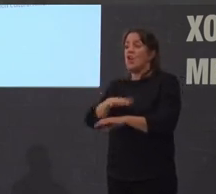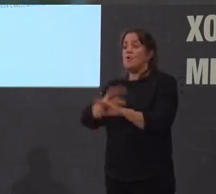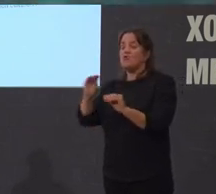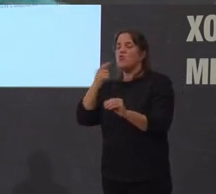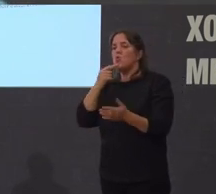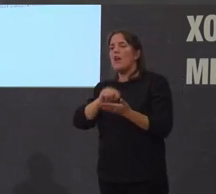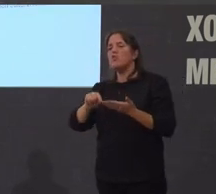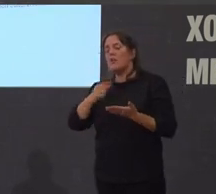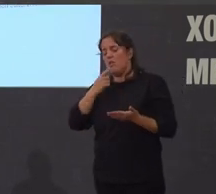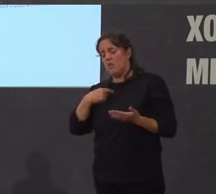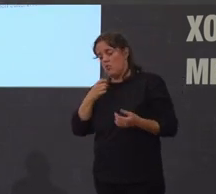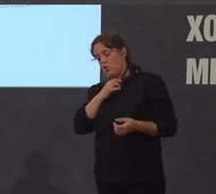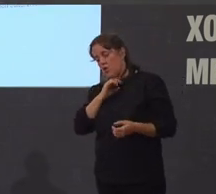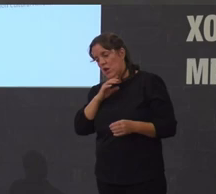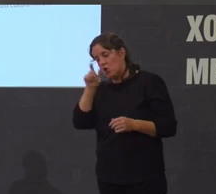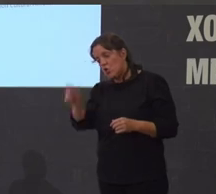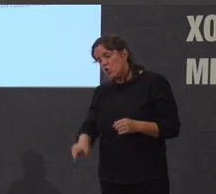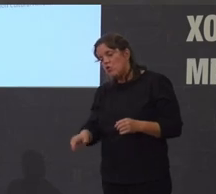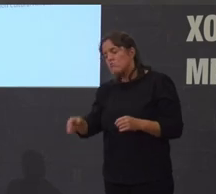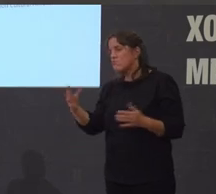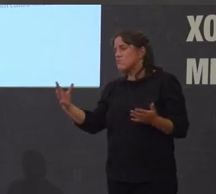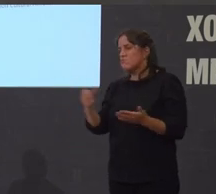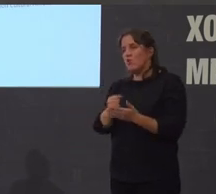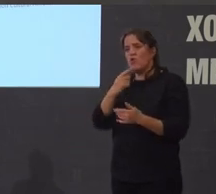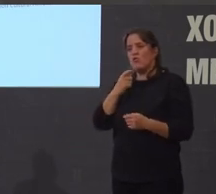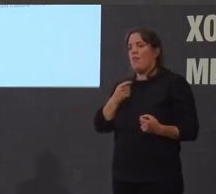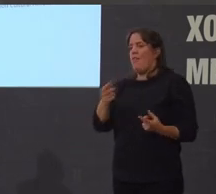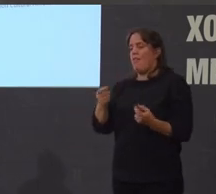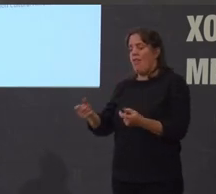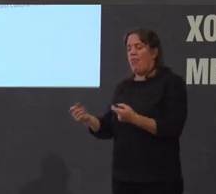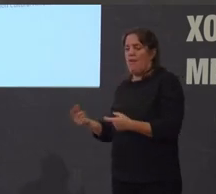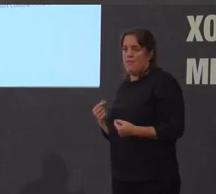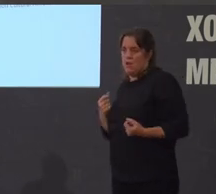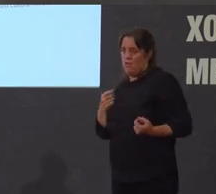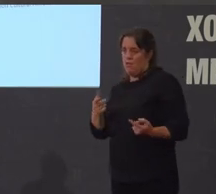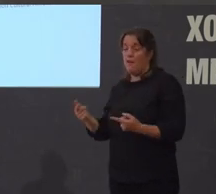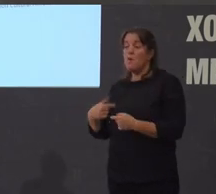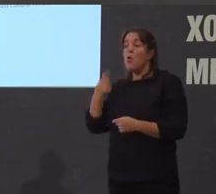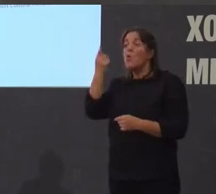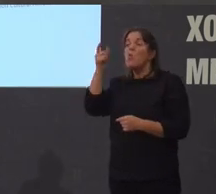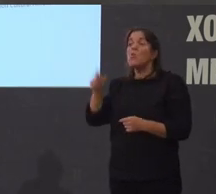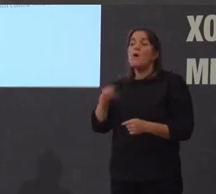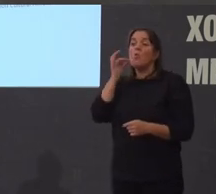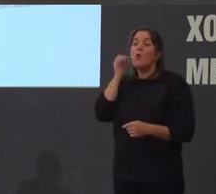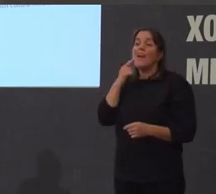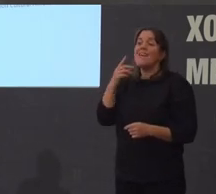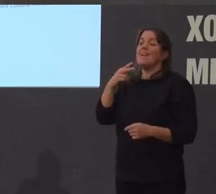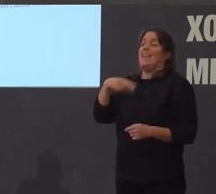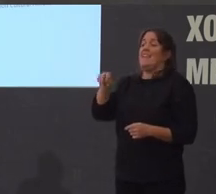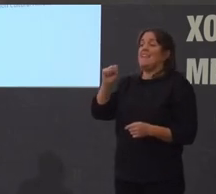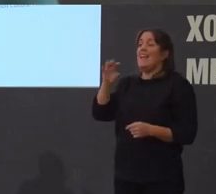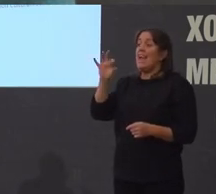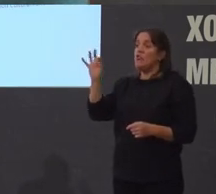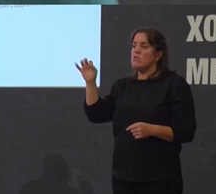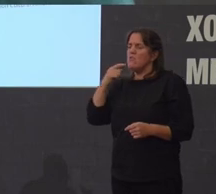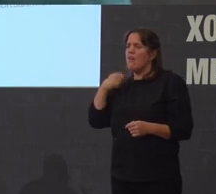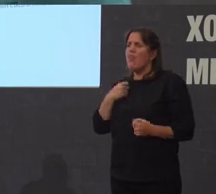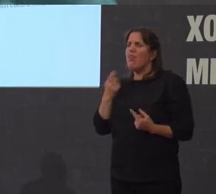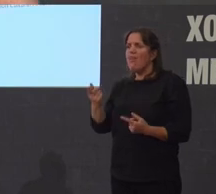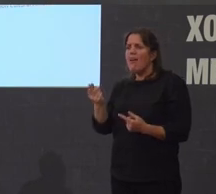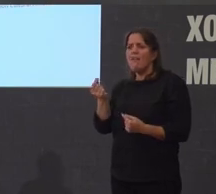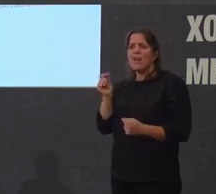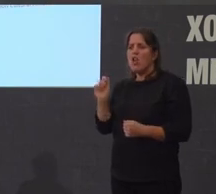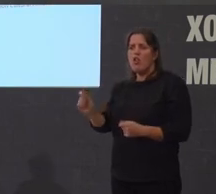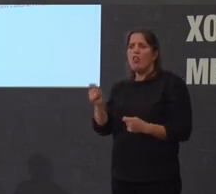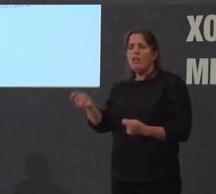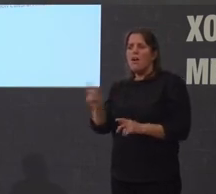estaba muy contento con el comportamiento de todos que todos daban dinero pero que había una estatal natalia otero que en un solo non daba